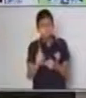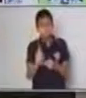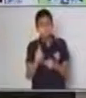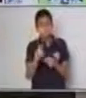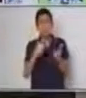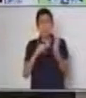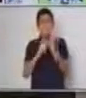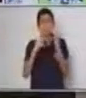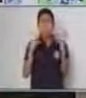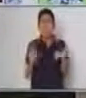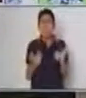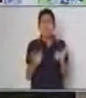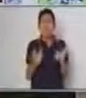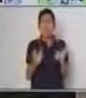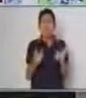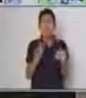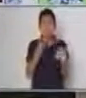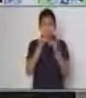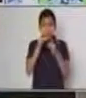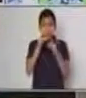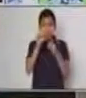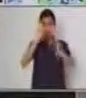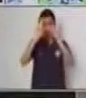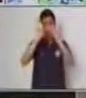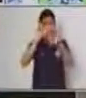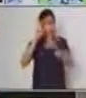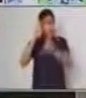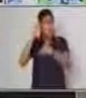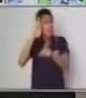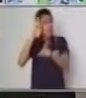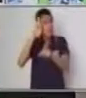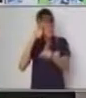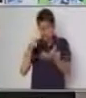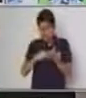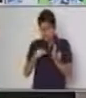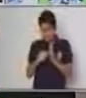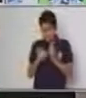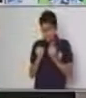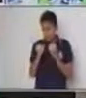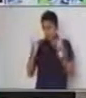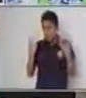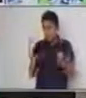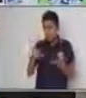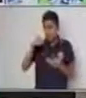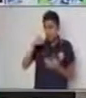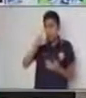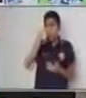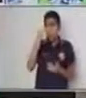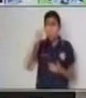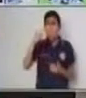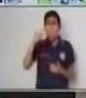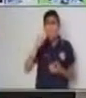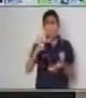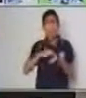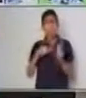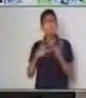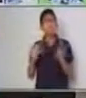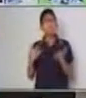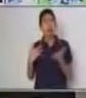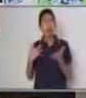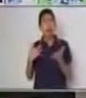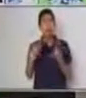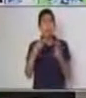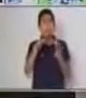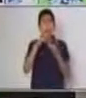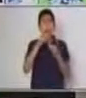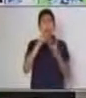un número? Empecemos por recordar qué es un número primo. Los números primos son todos aquellos